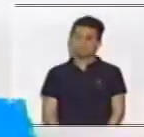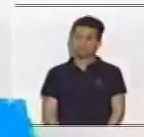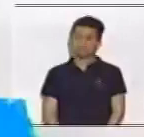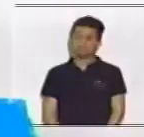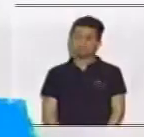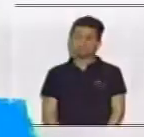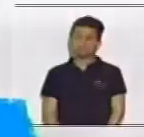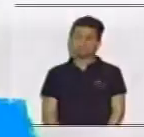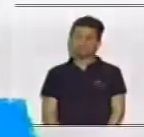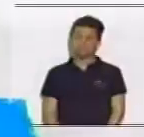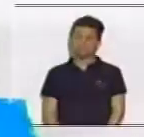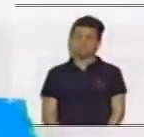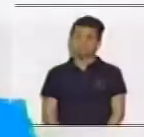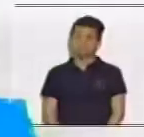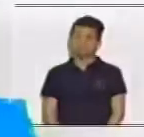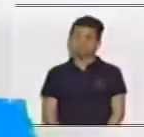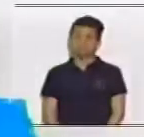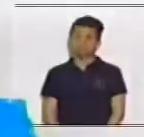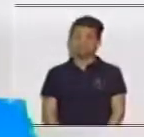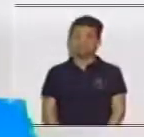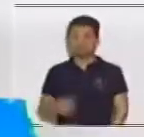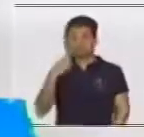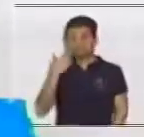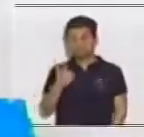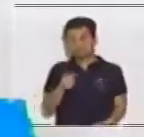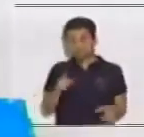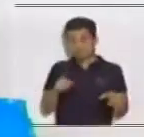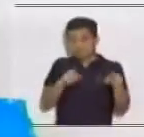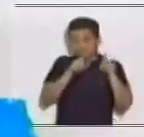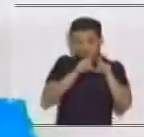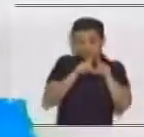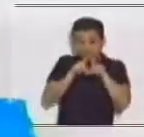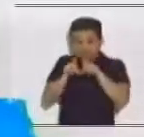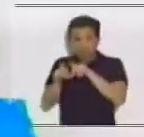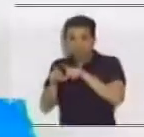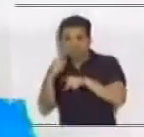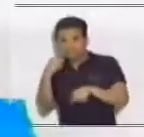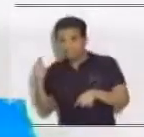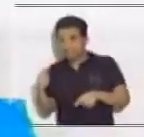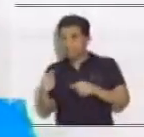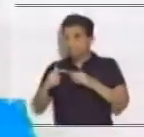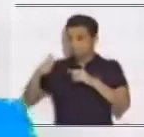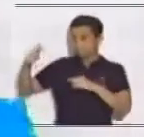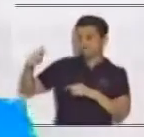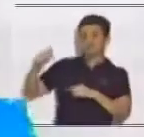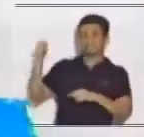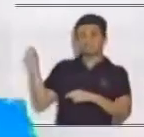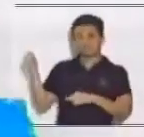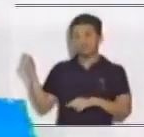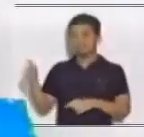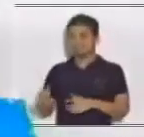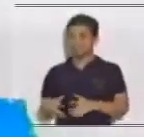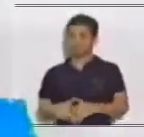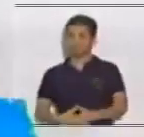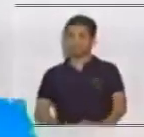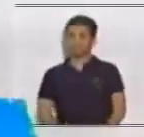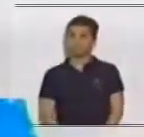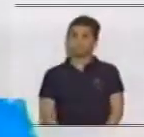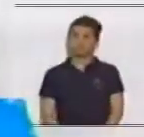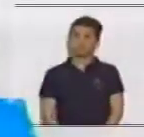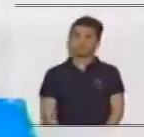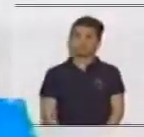Miren, este. Voy a colocar este aquí a la par. ¿Sigue siendo cuál? El de aquí.